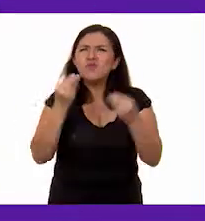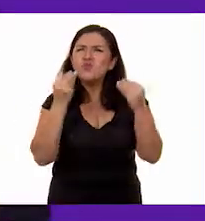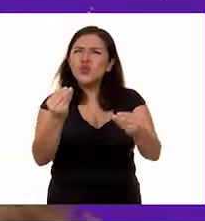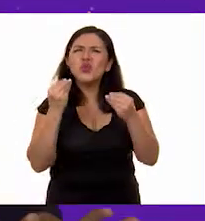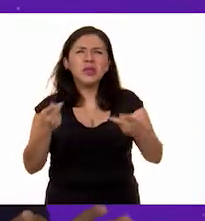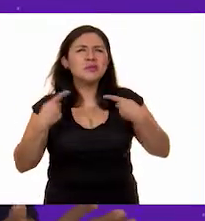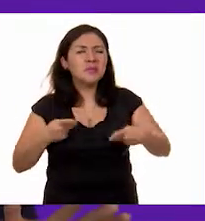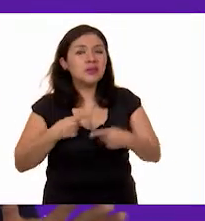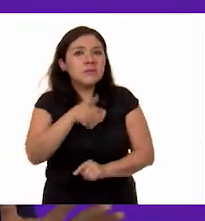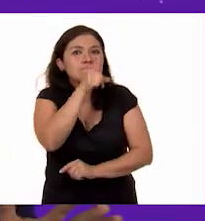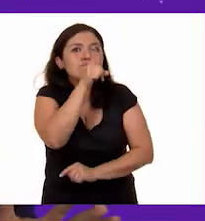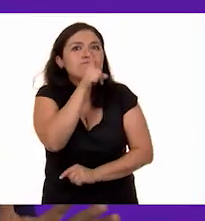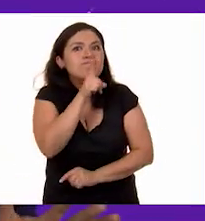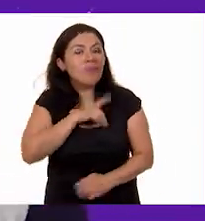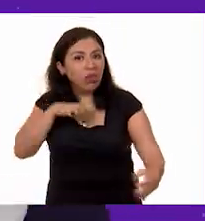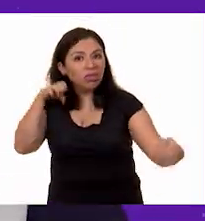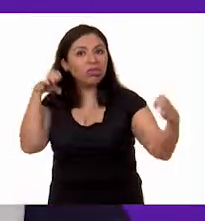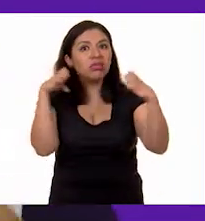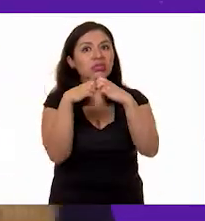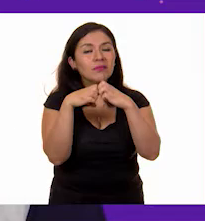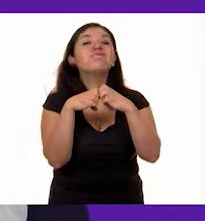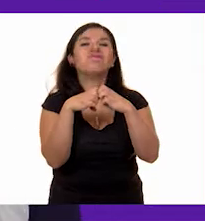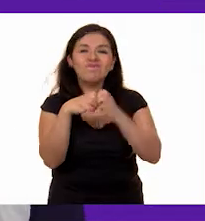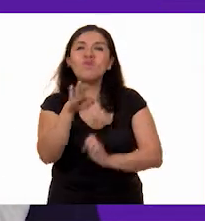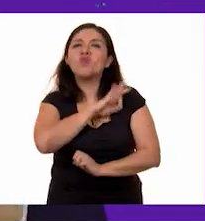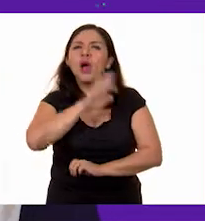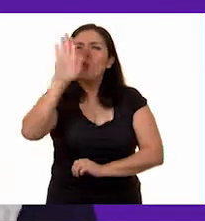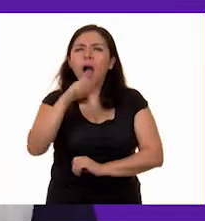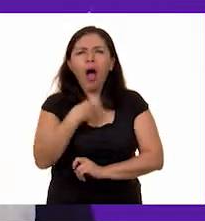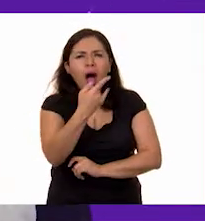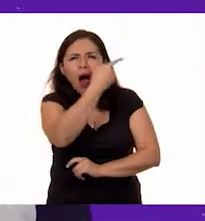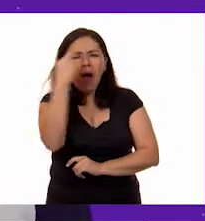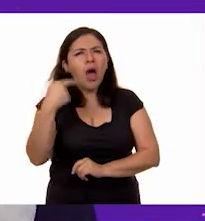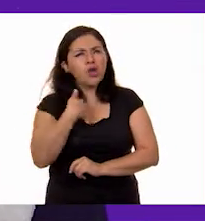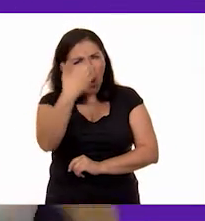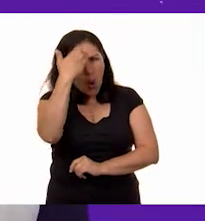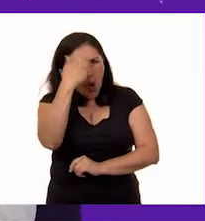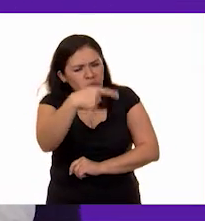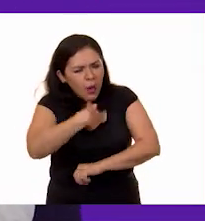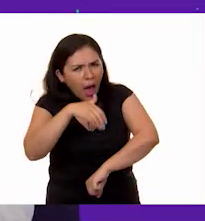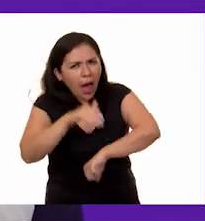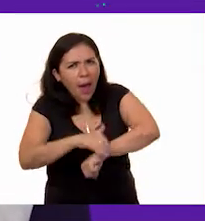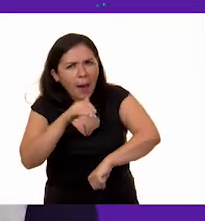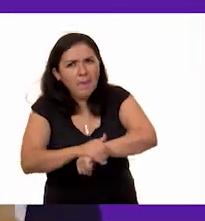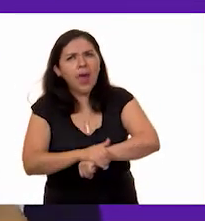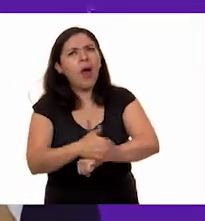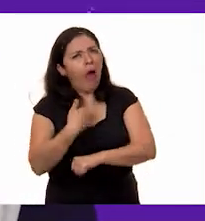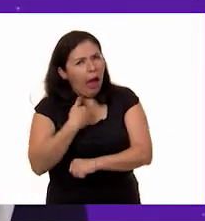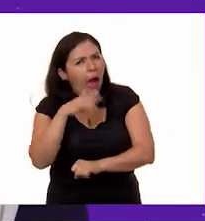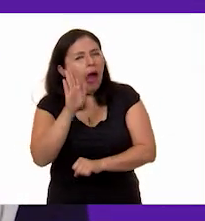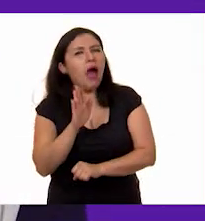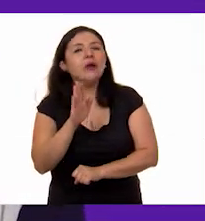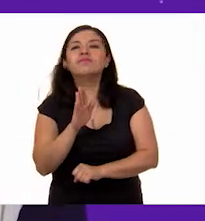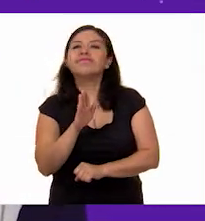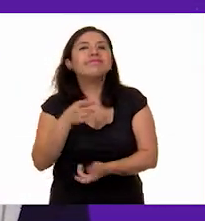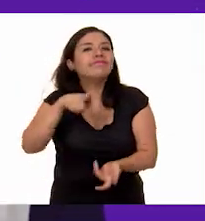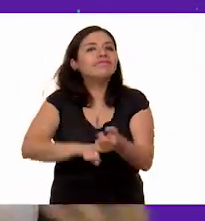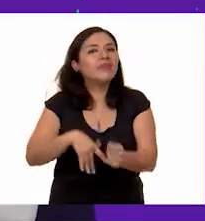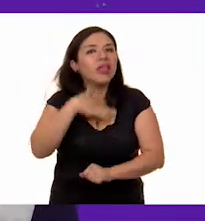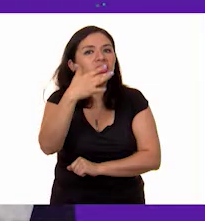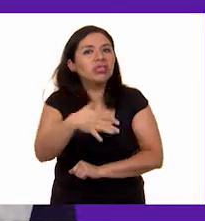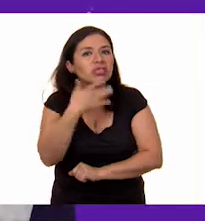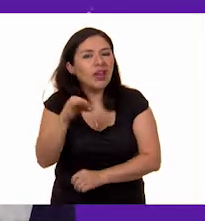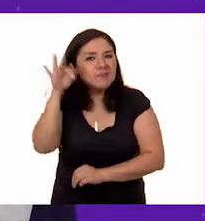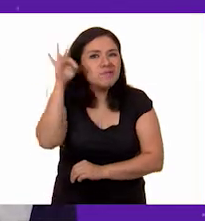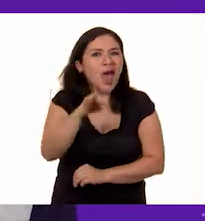que no son lo que aparentan y que pueden disfrazarse de tus conocidos o amigos para hacer mal uso de tu información